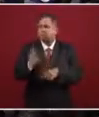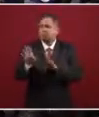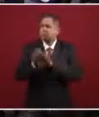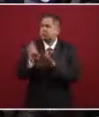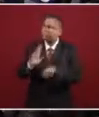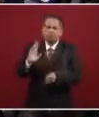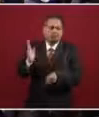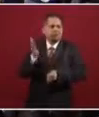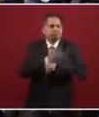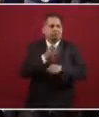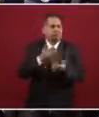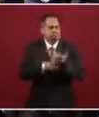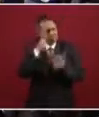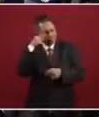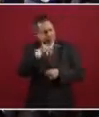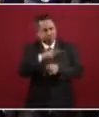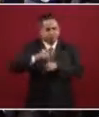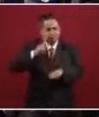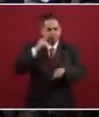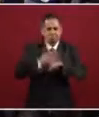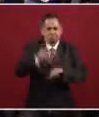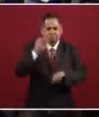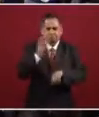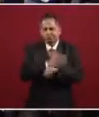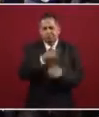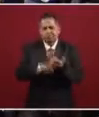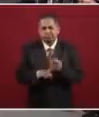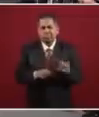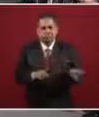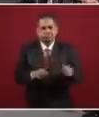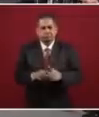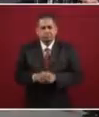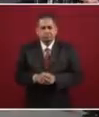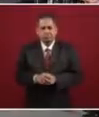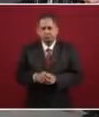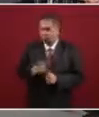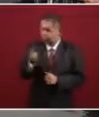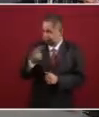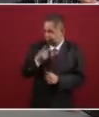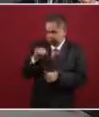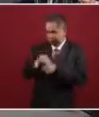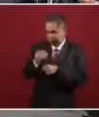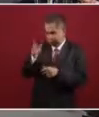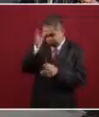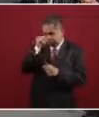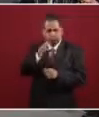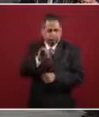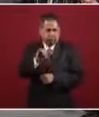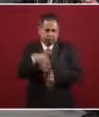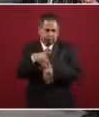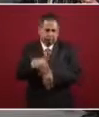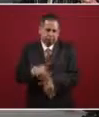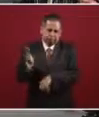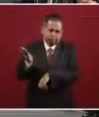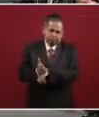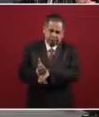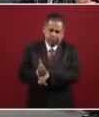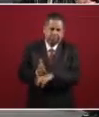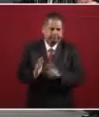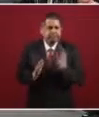sanción que le va a imponer, presidente, como lo ordena el tribunal? Vamos a poner de acuerdo, pero sí vamos a acatar